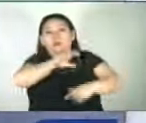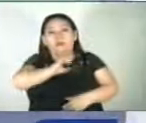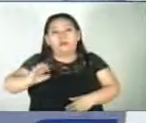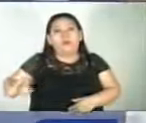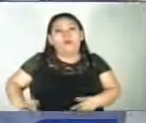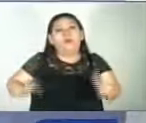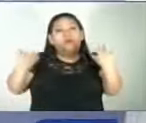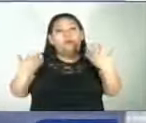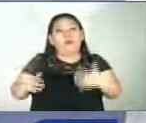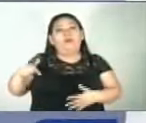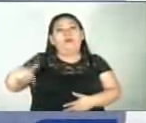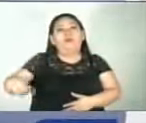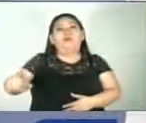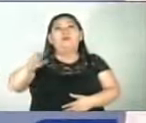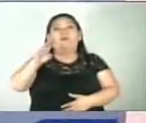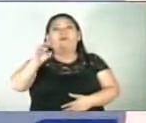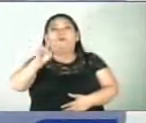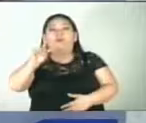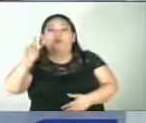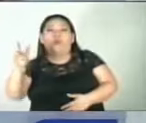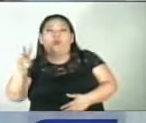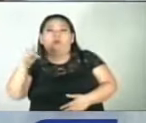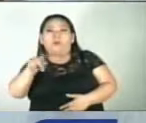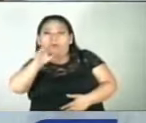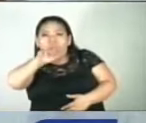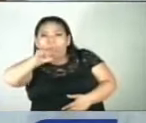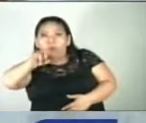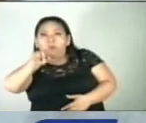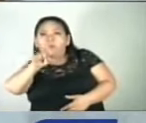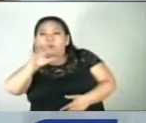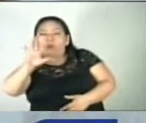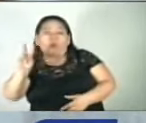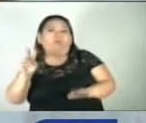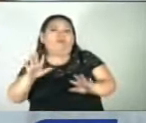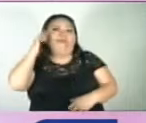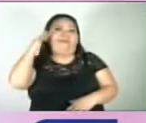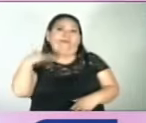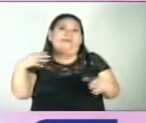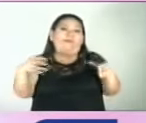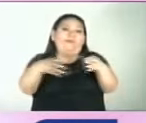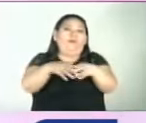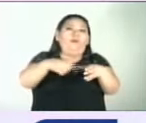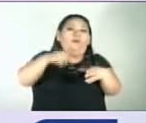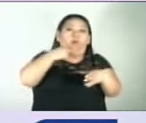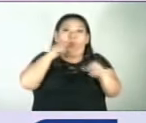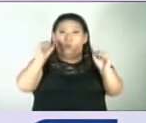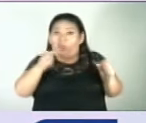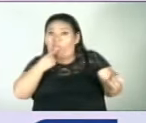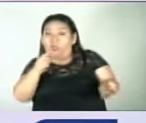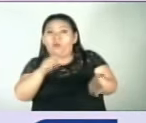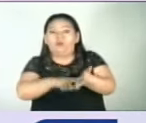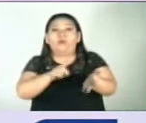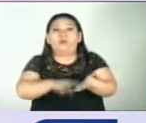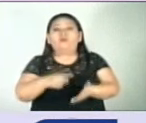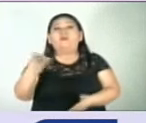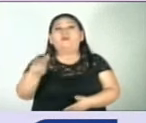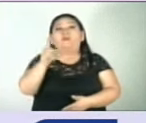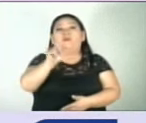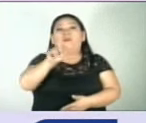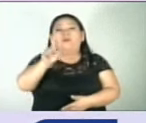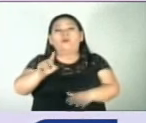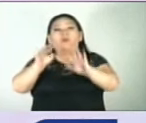cerró 2022 con 10.352 menores embarazadas. Ante denuncias, puede hacerlo a través del número